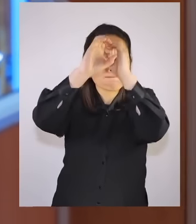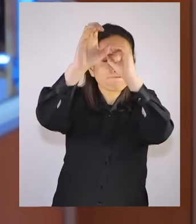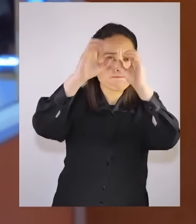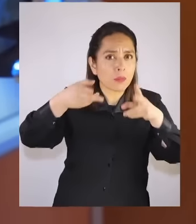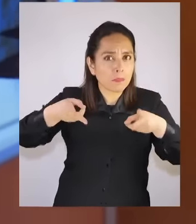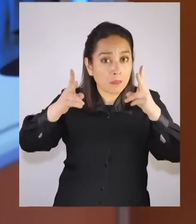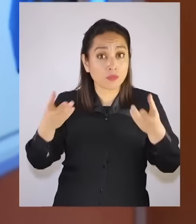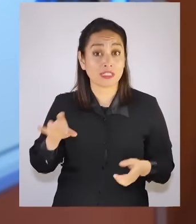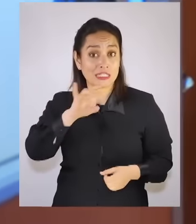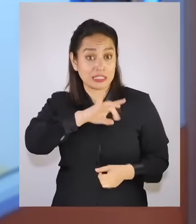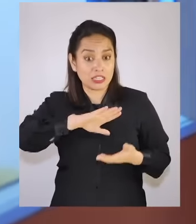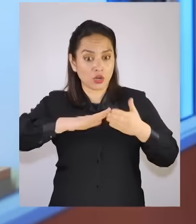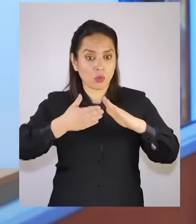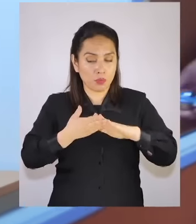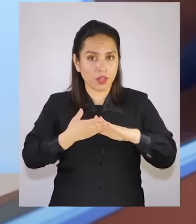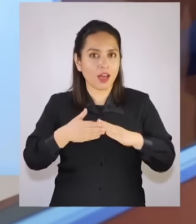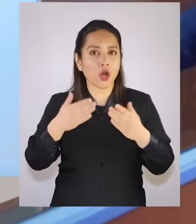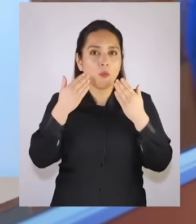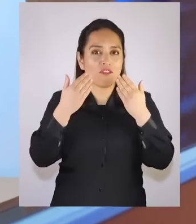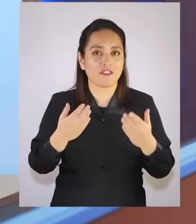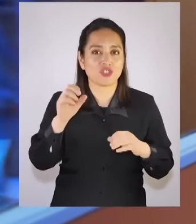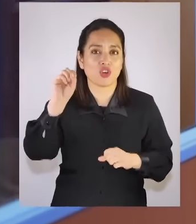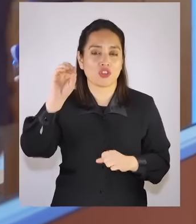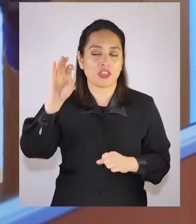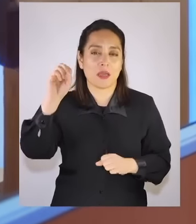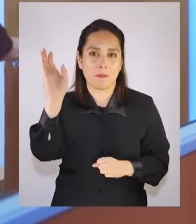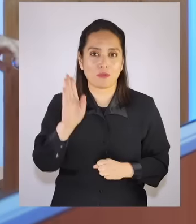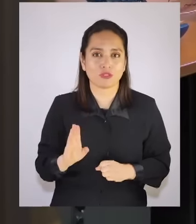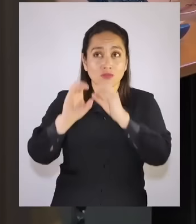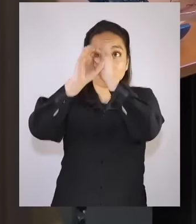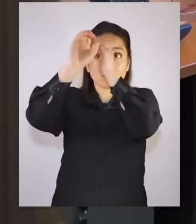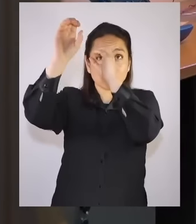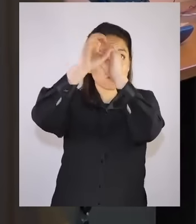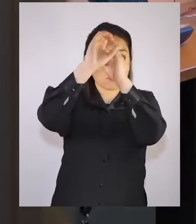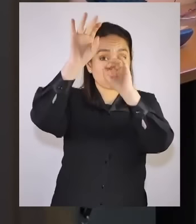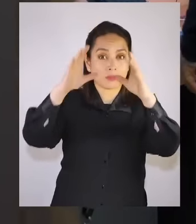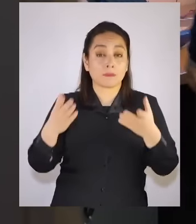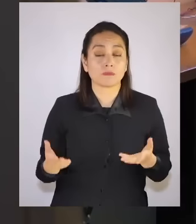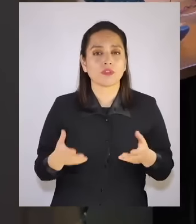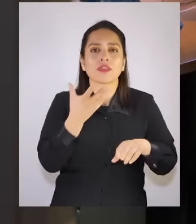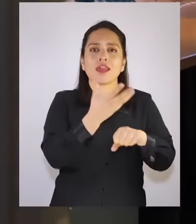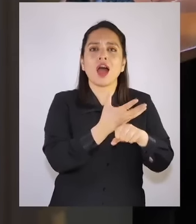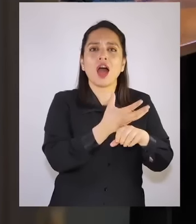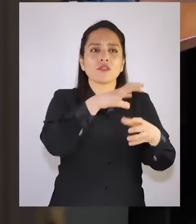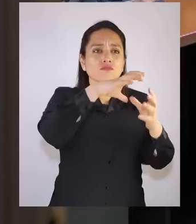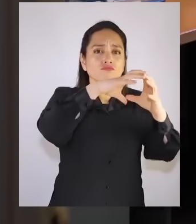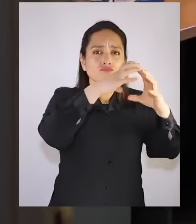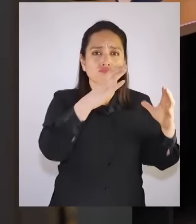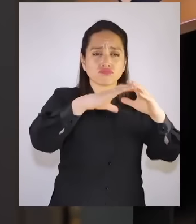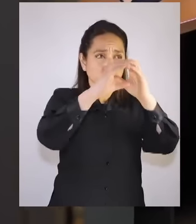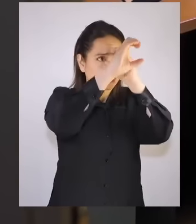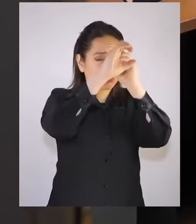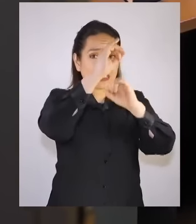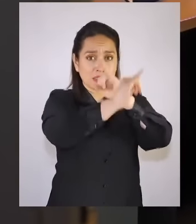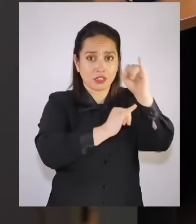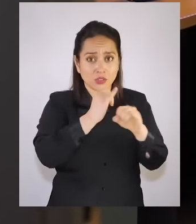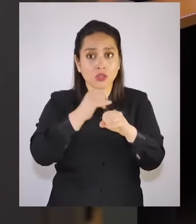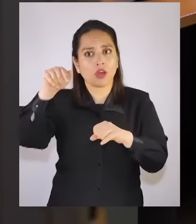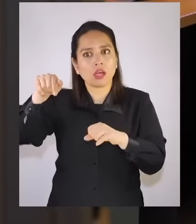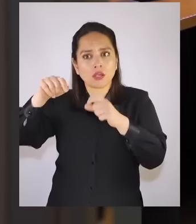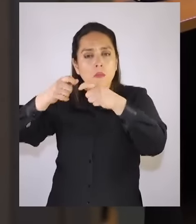se beneficia de ese 10%. Gracias al 10% de los observatorios internacionales ha ido creciendo. O sea, estamos hablando